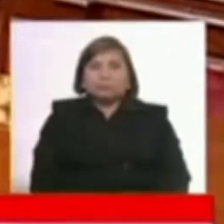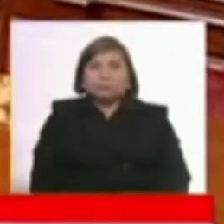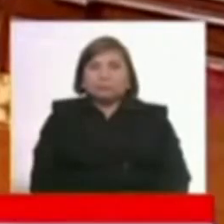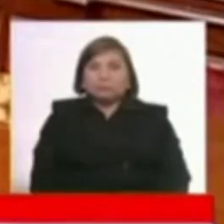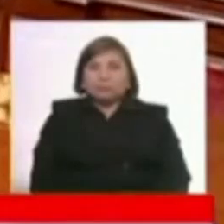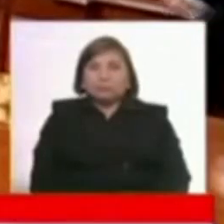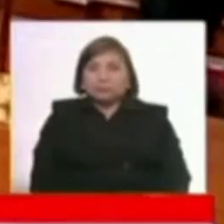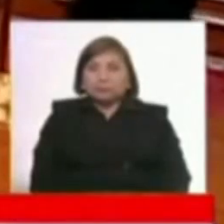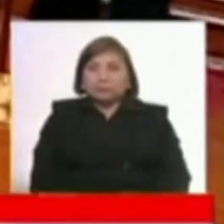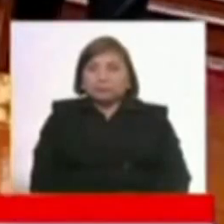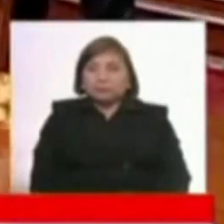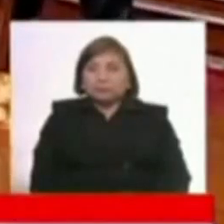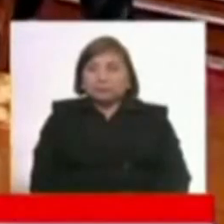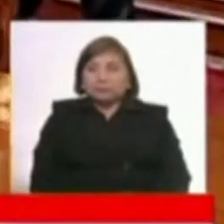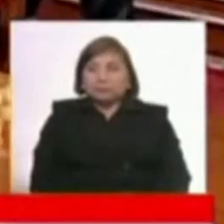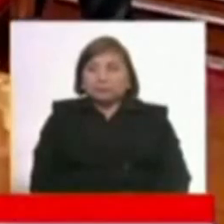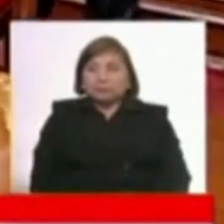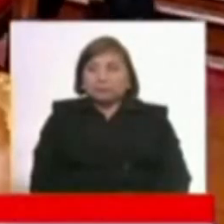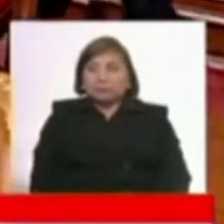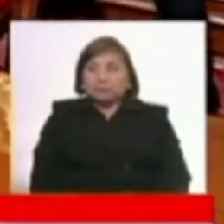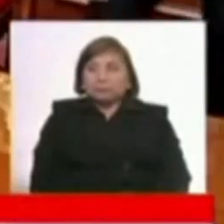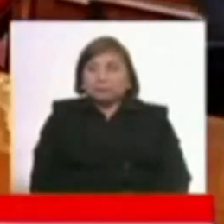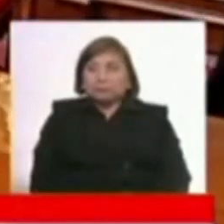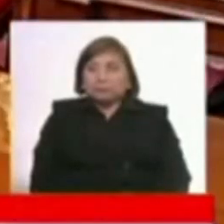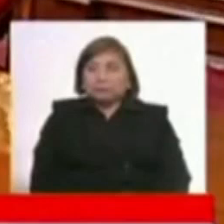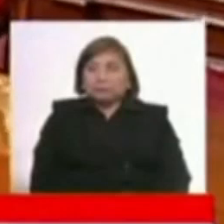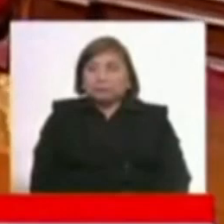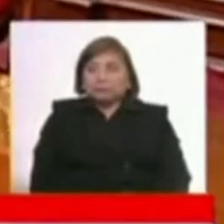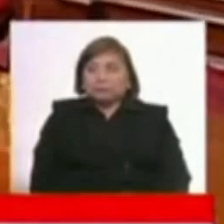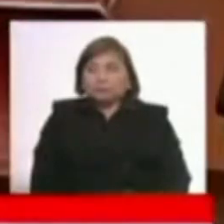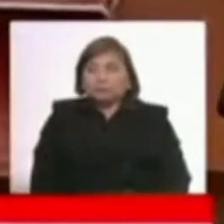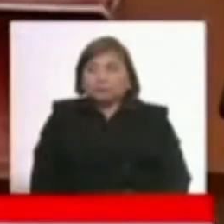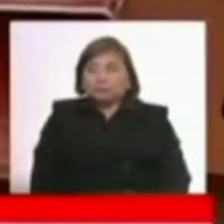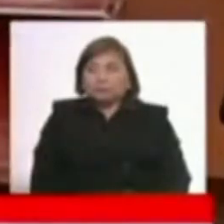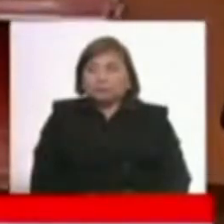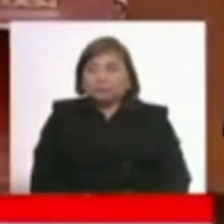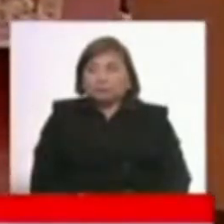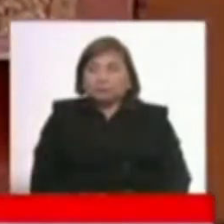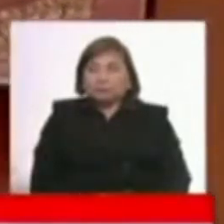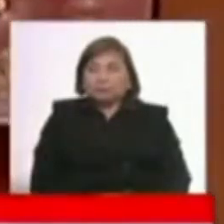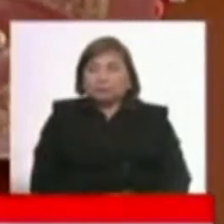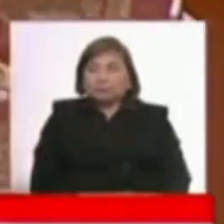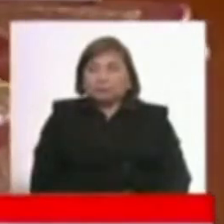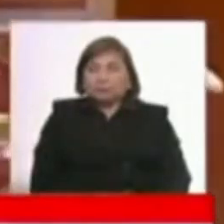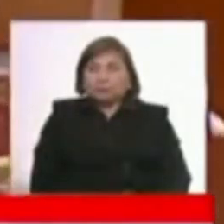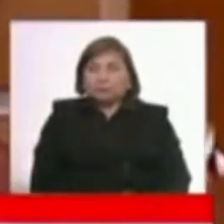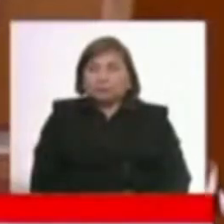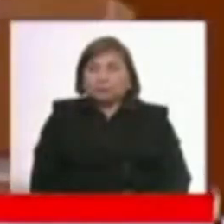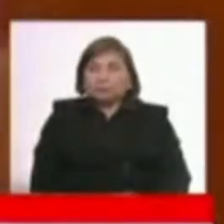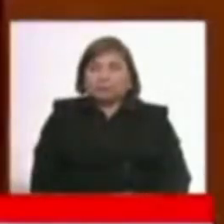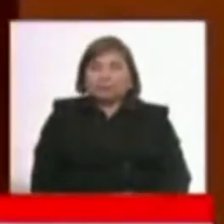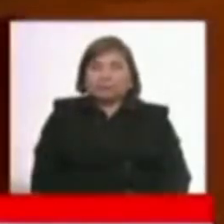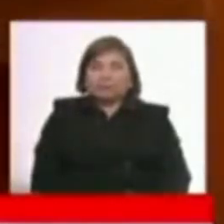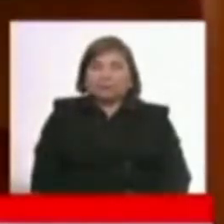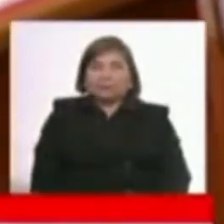después y todavía amanecieron hoy la noche había protestas porque habían bandivando había un grupo de gente apoyando Castillo eran eran